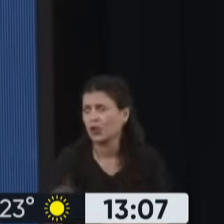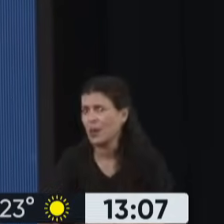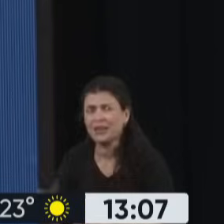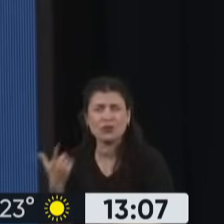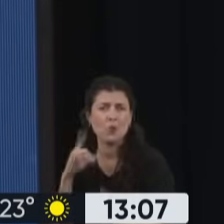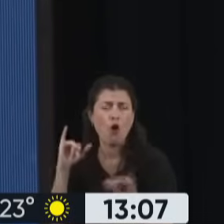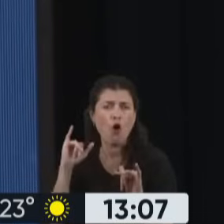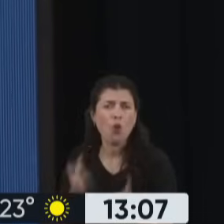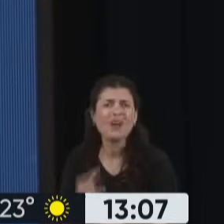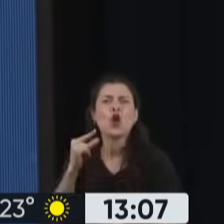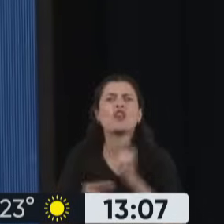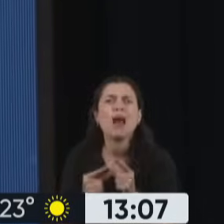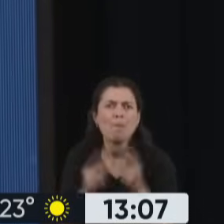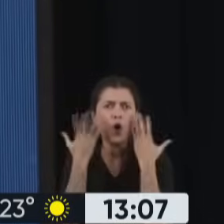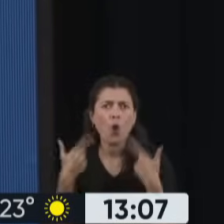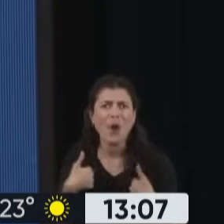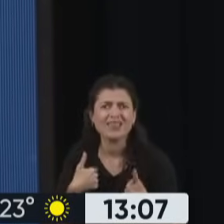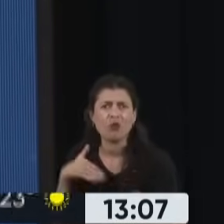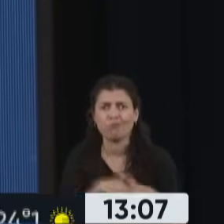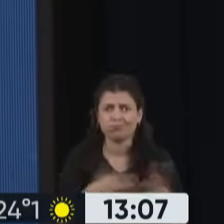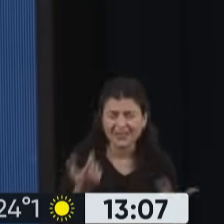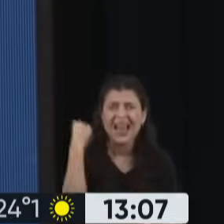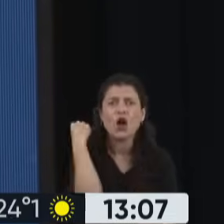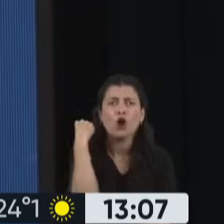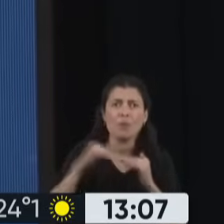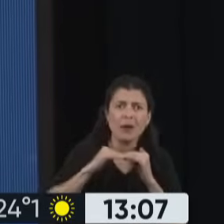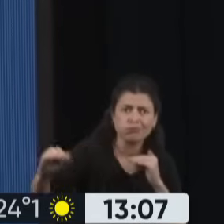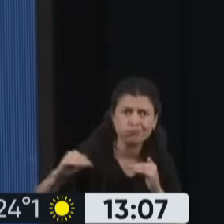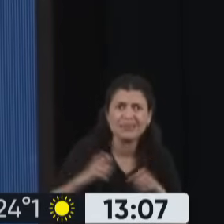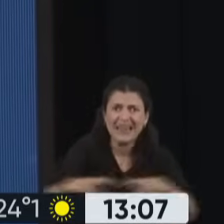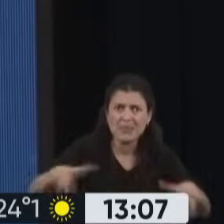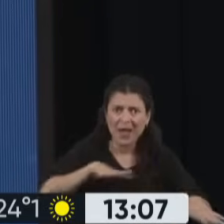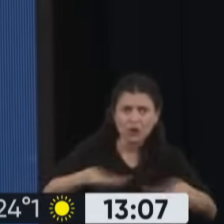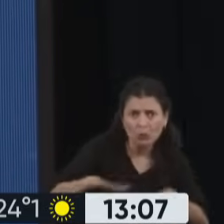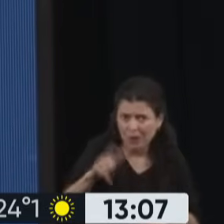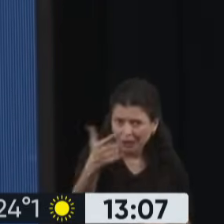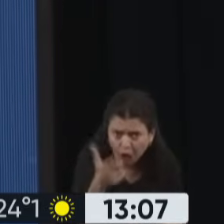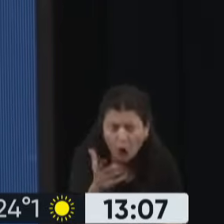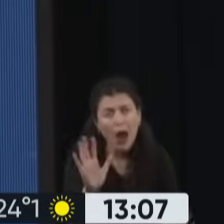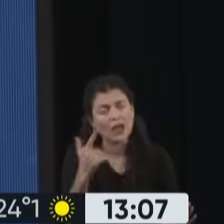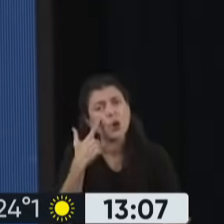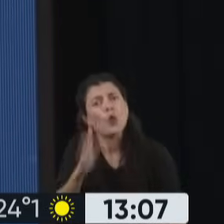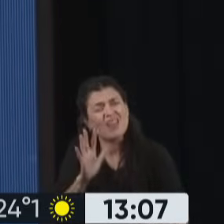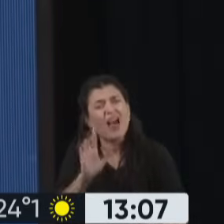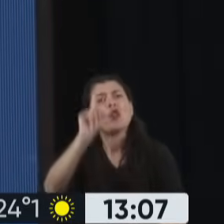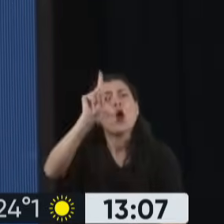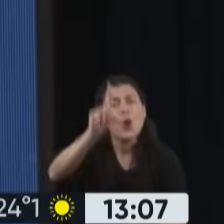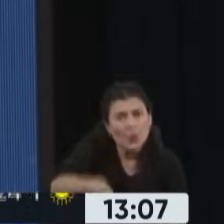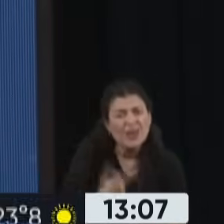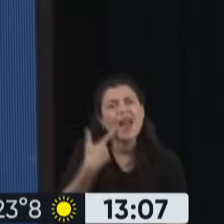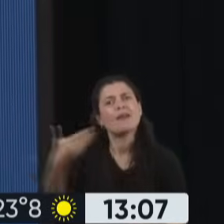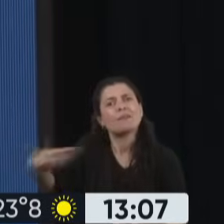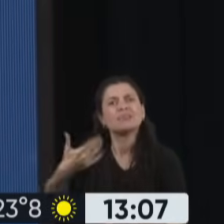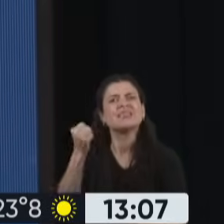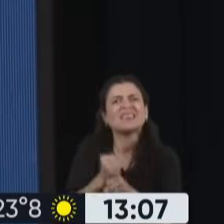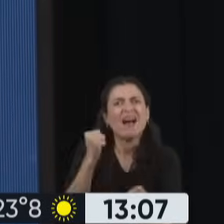de oferta en el mercado de bienes, por lo tanto la economía no crece, se estanca, digamos, Entonces eso genera un exceso de oferta en el mercado de trabajo,